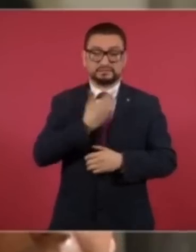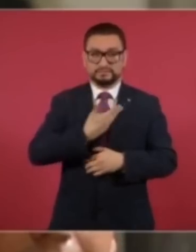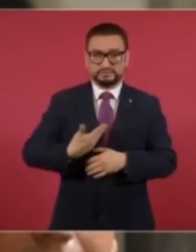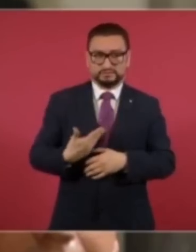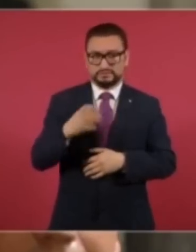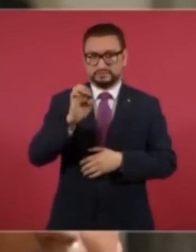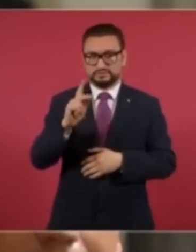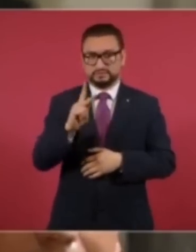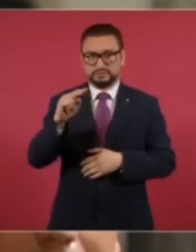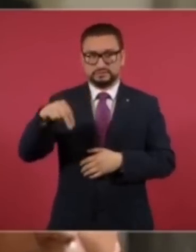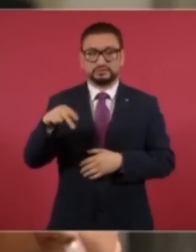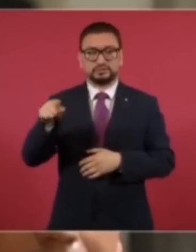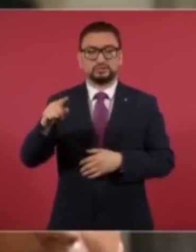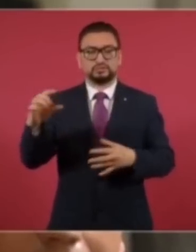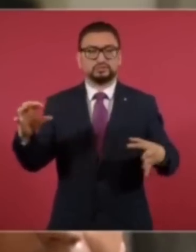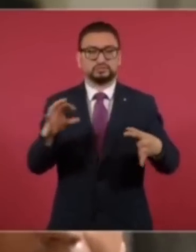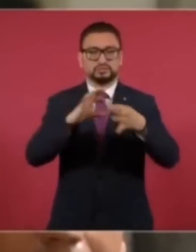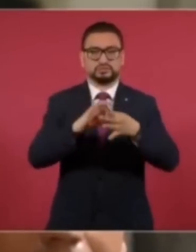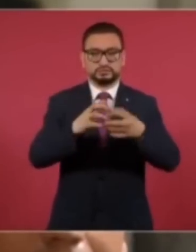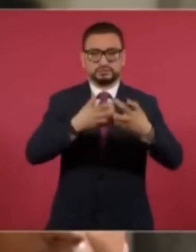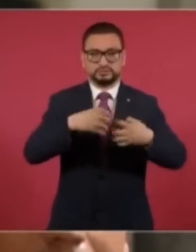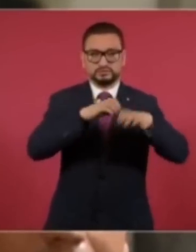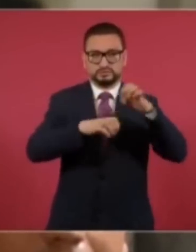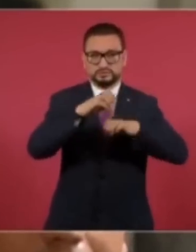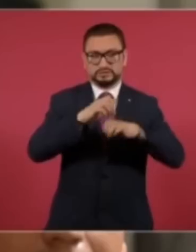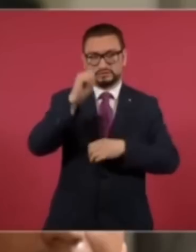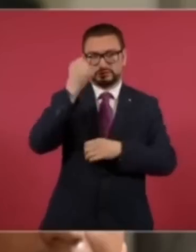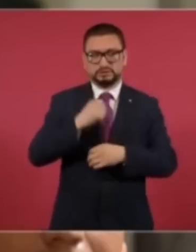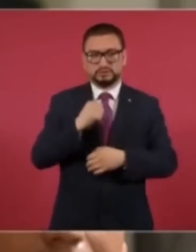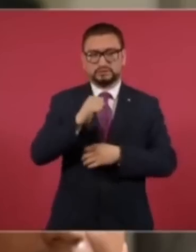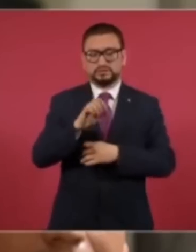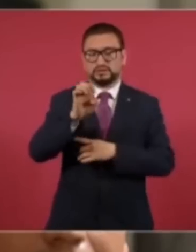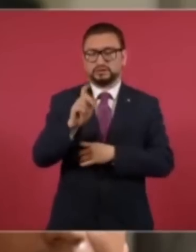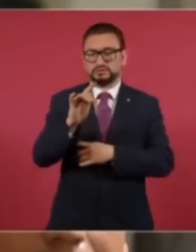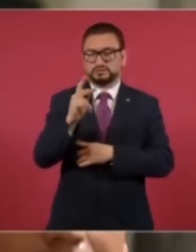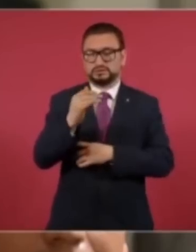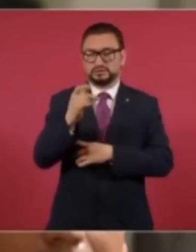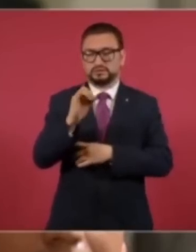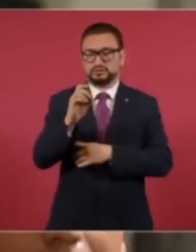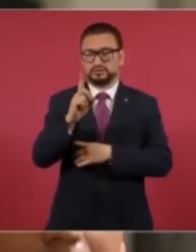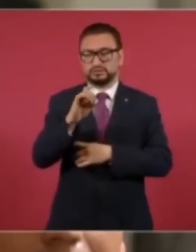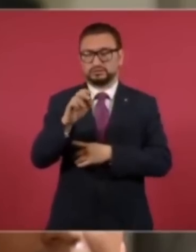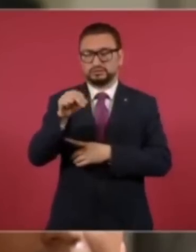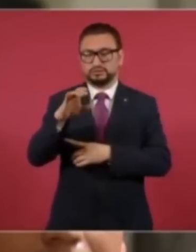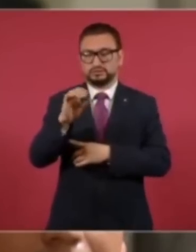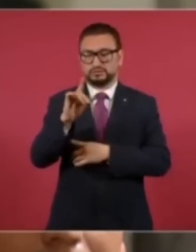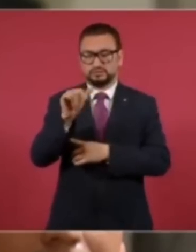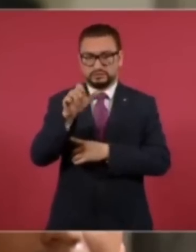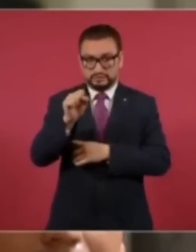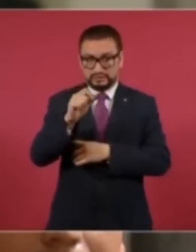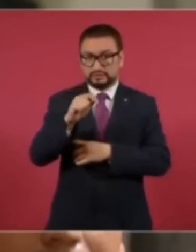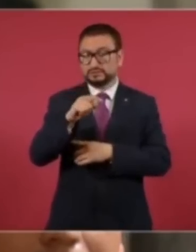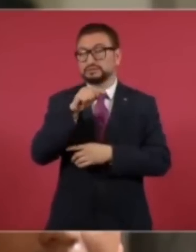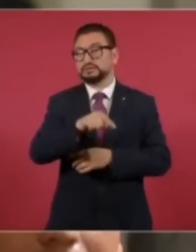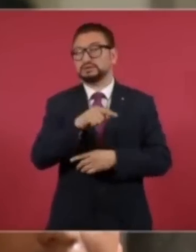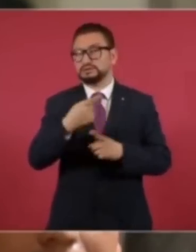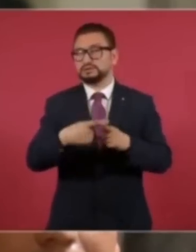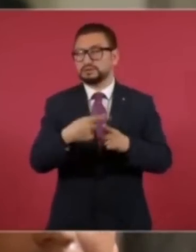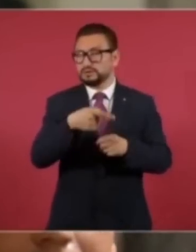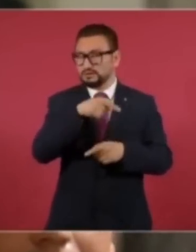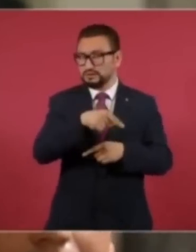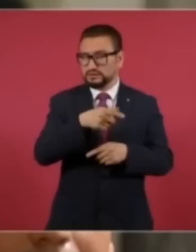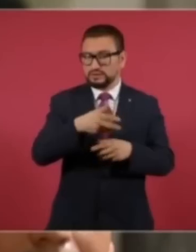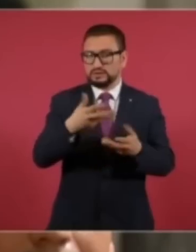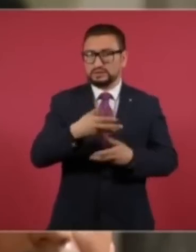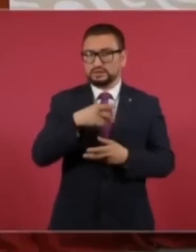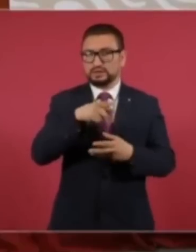Peña con el empresario sinaloense Eustaquio de Nicolás, quien además está en